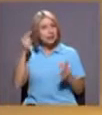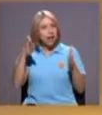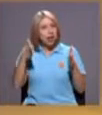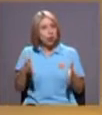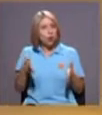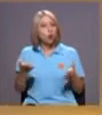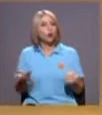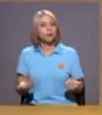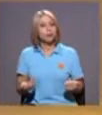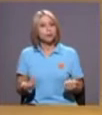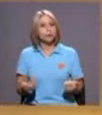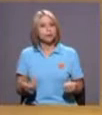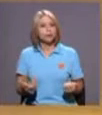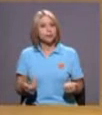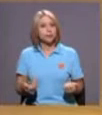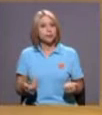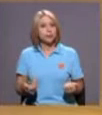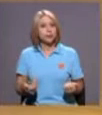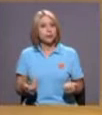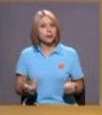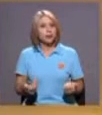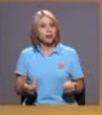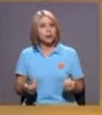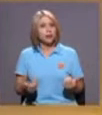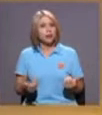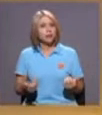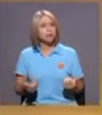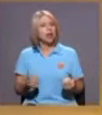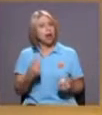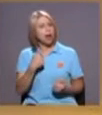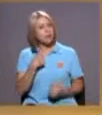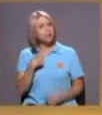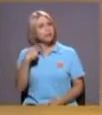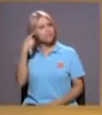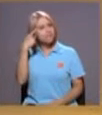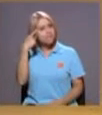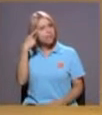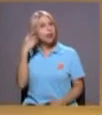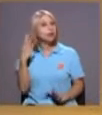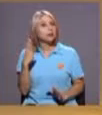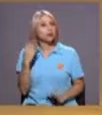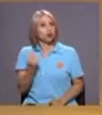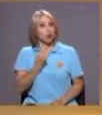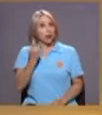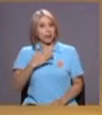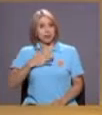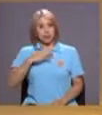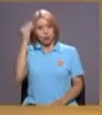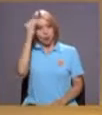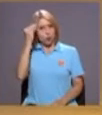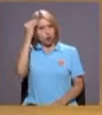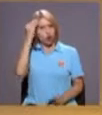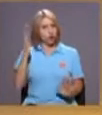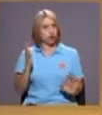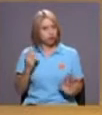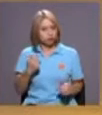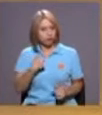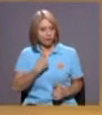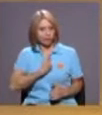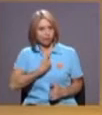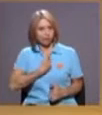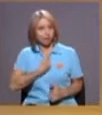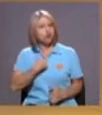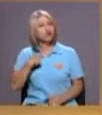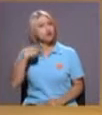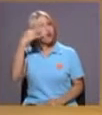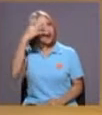A mí me da la impresión, y esta es solo mi opinión, de nadie más, creo